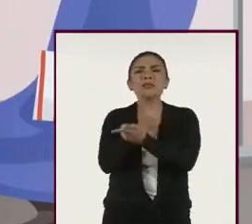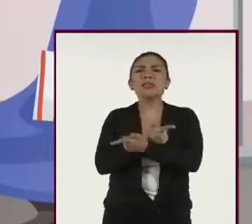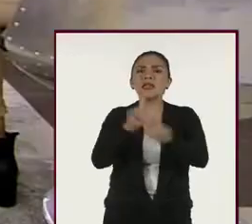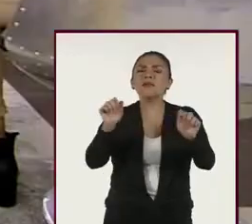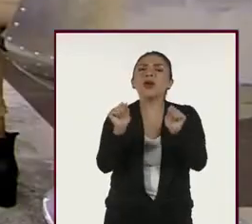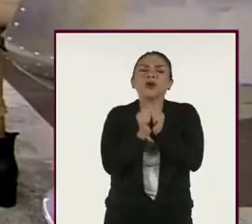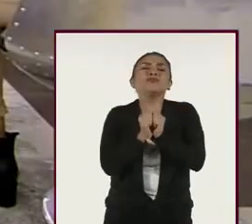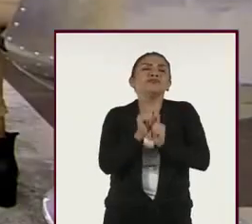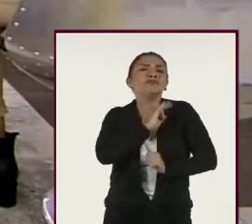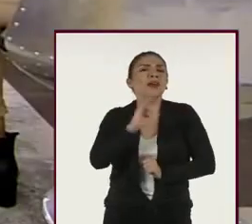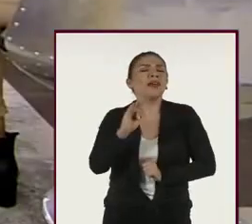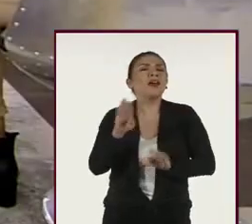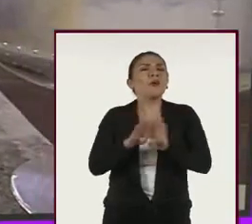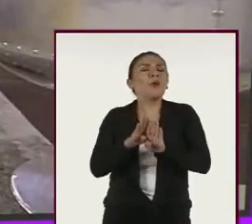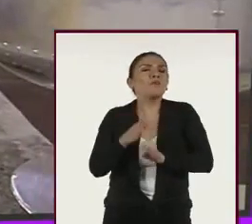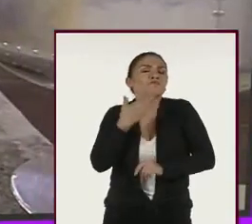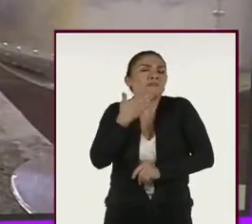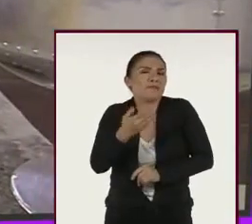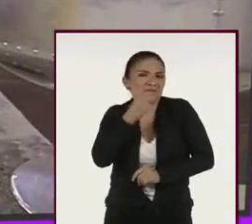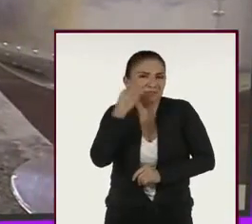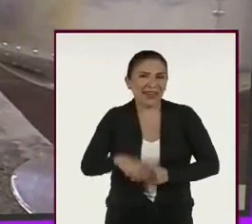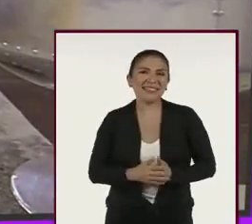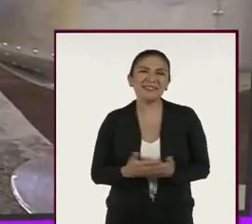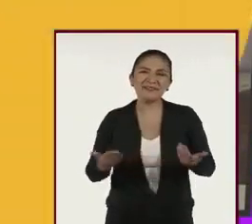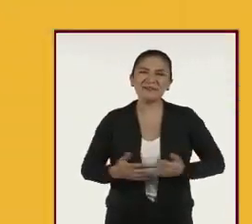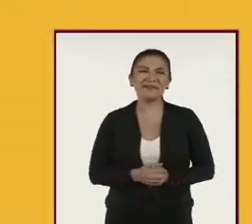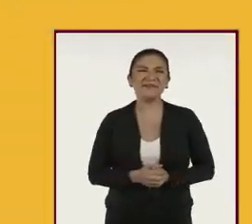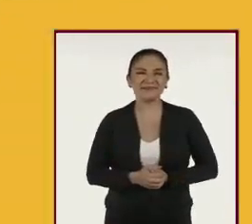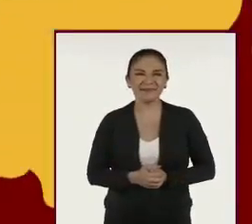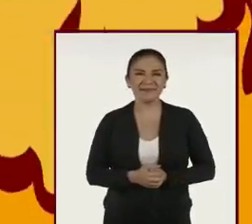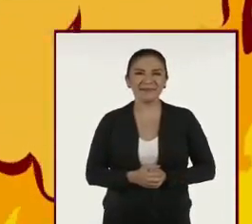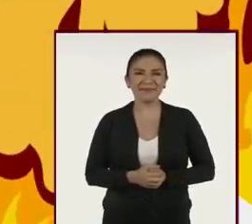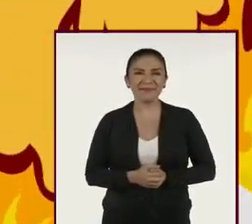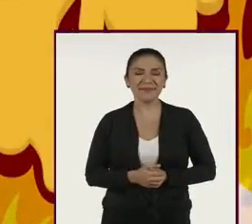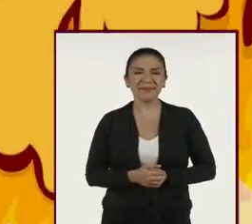en el disfrute. Pues cámara, ¿no?